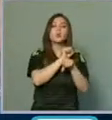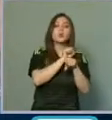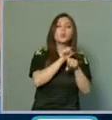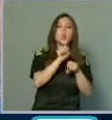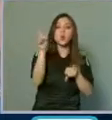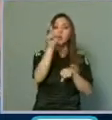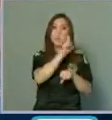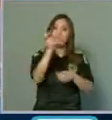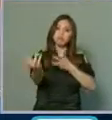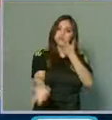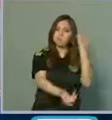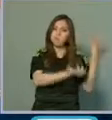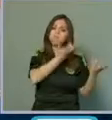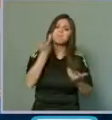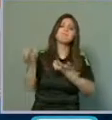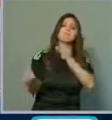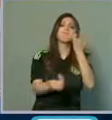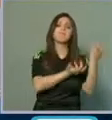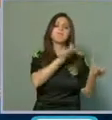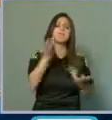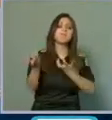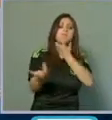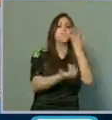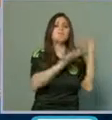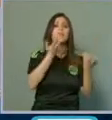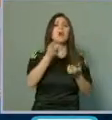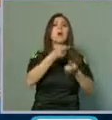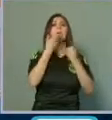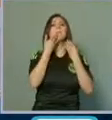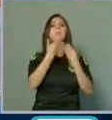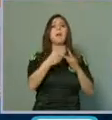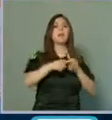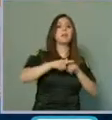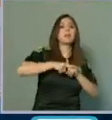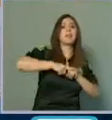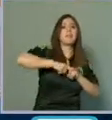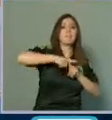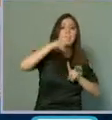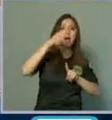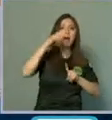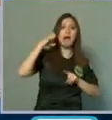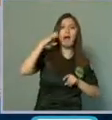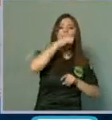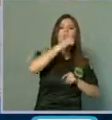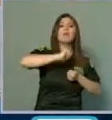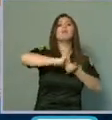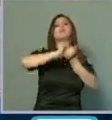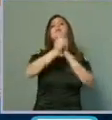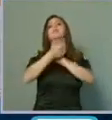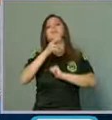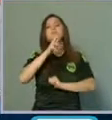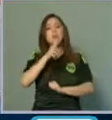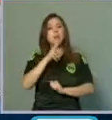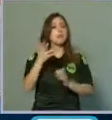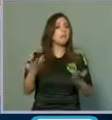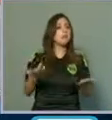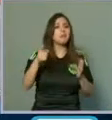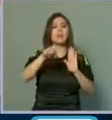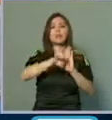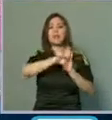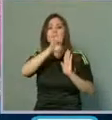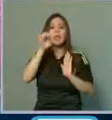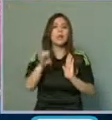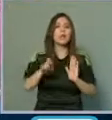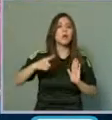más se caliente, sino que realmente alcance un punto de temperatura alto y esto te va a garantizar. Por ejemplo, cuando las personas que suelen